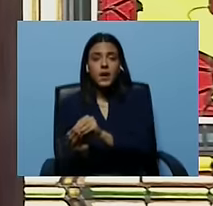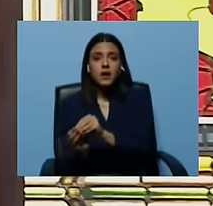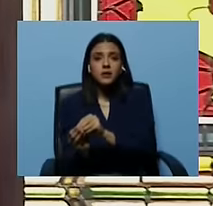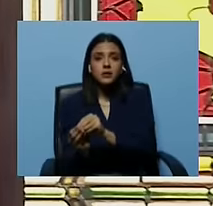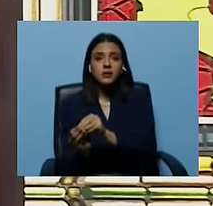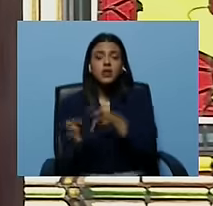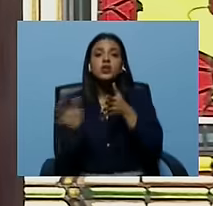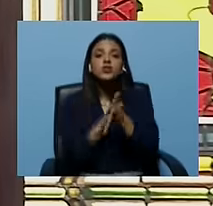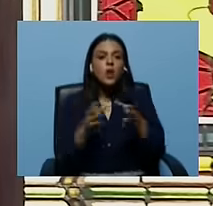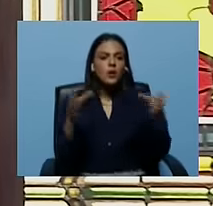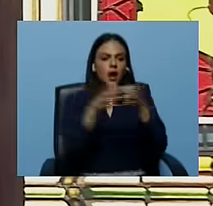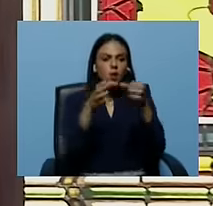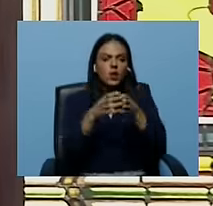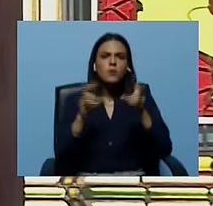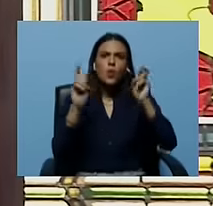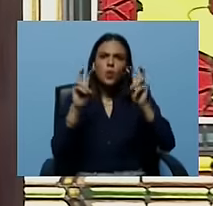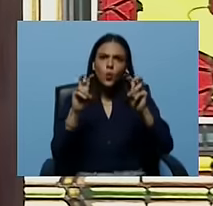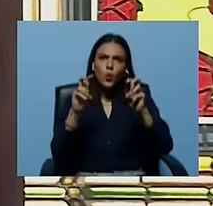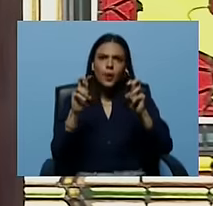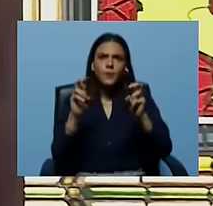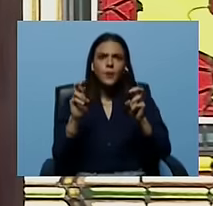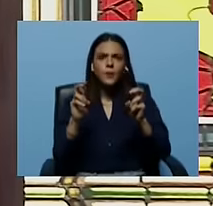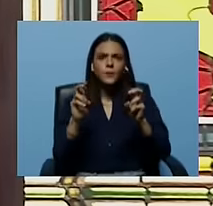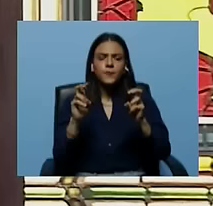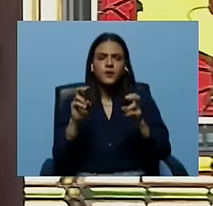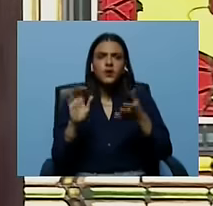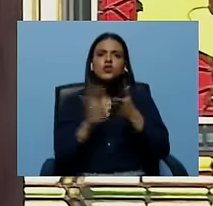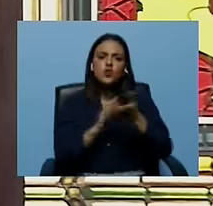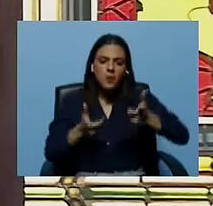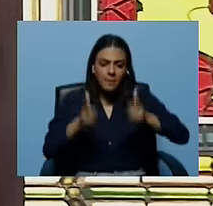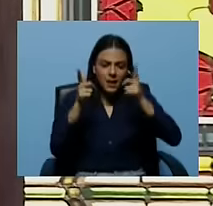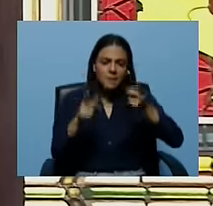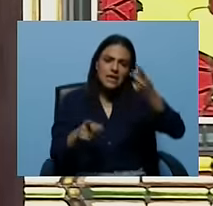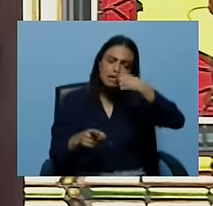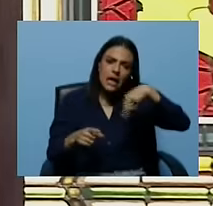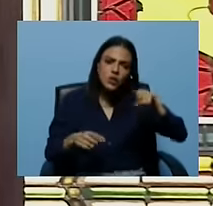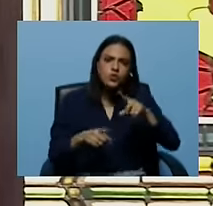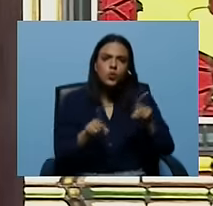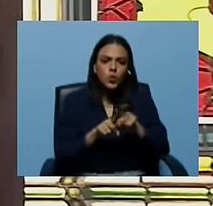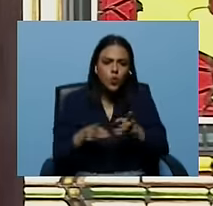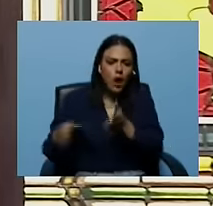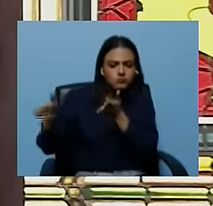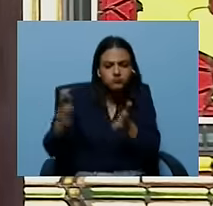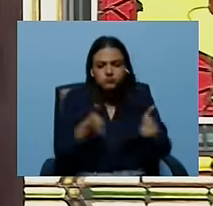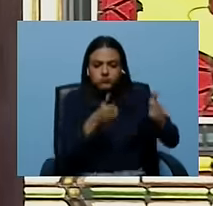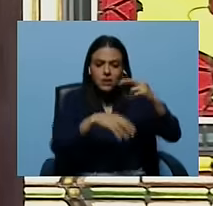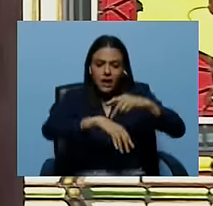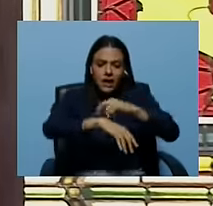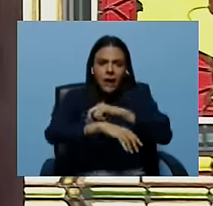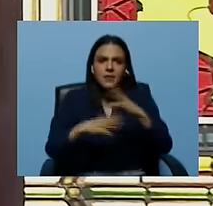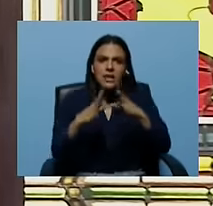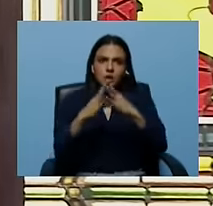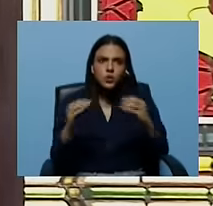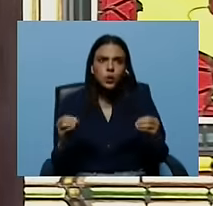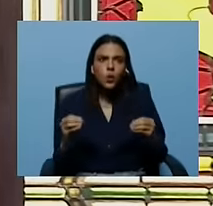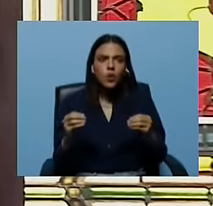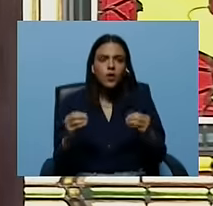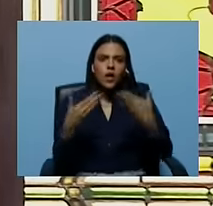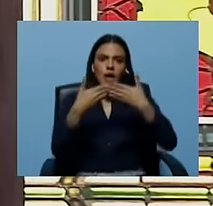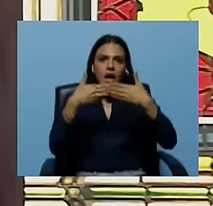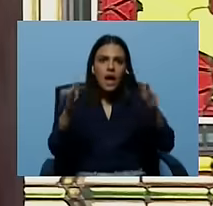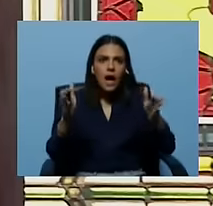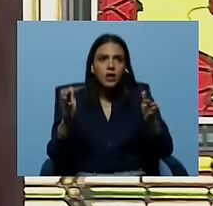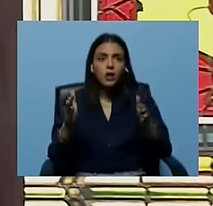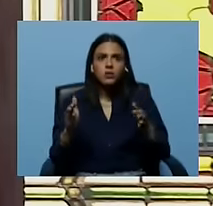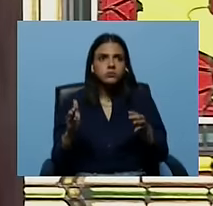un equipo nuevo que nos permita transitar toda esta época, abrir los caminos